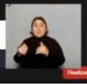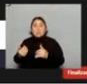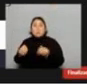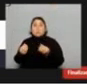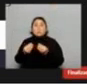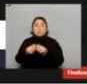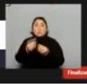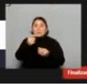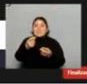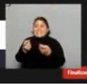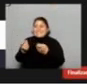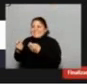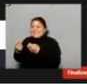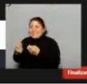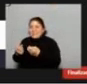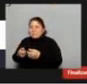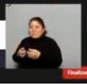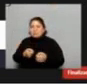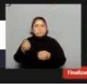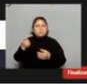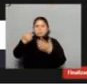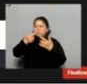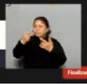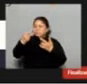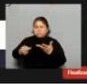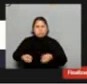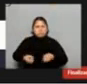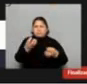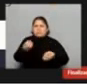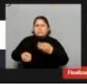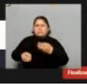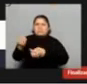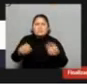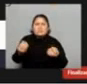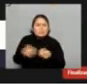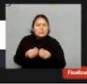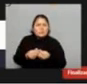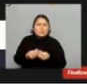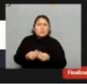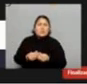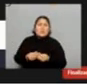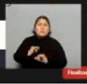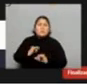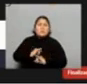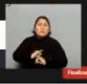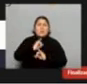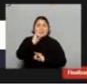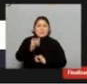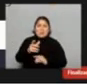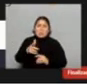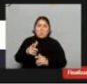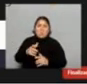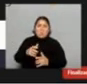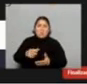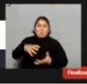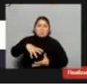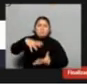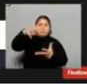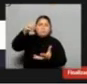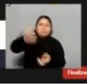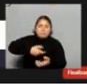personal y muchos combustibles, muchos incendios. Y bueno, la recomendación es esa de que no quemen basura, de que si